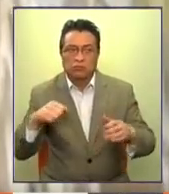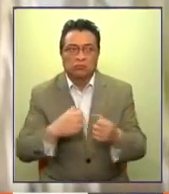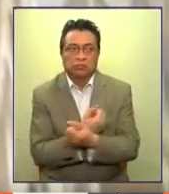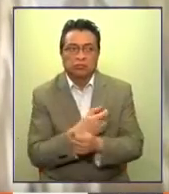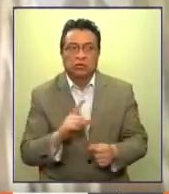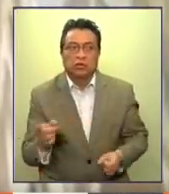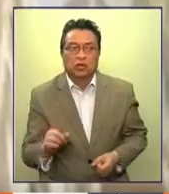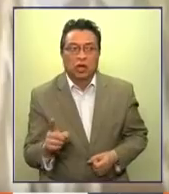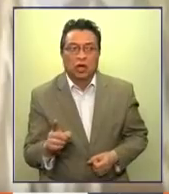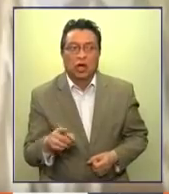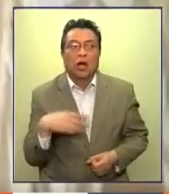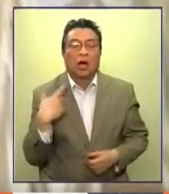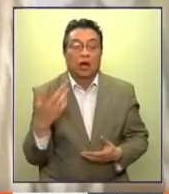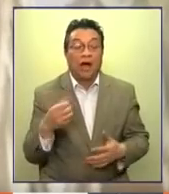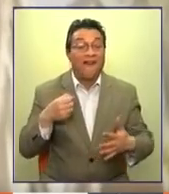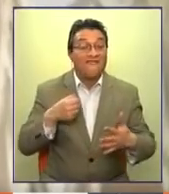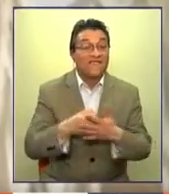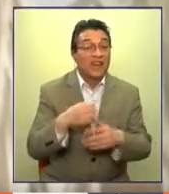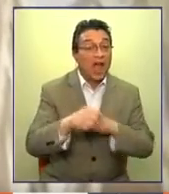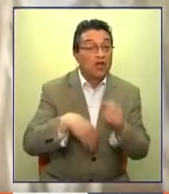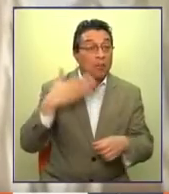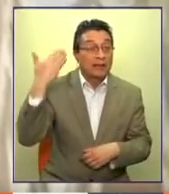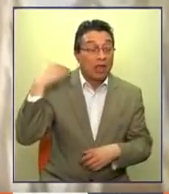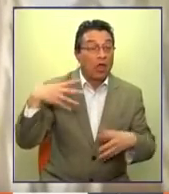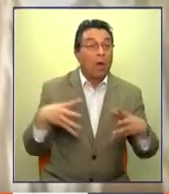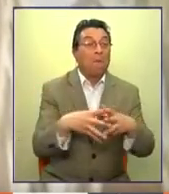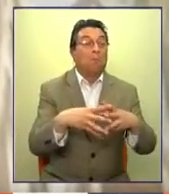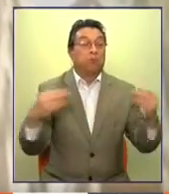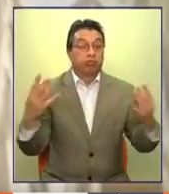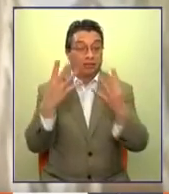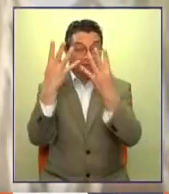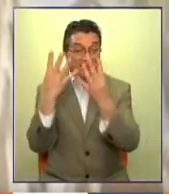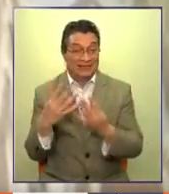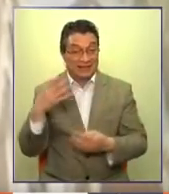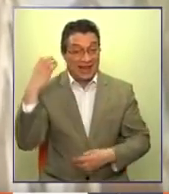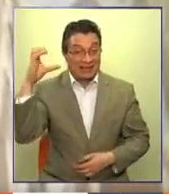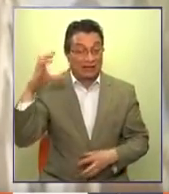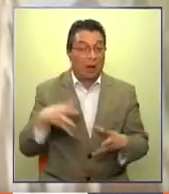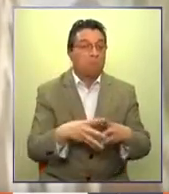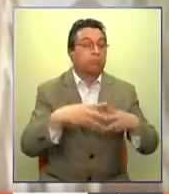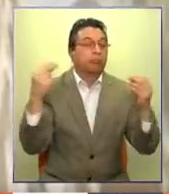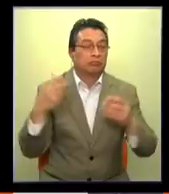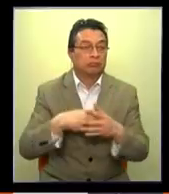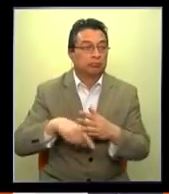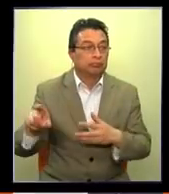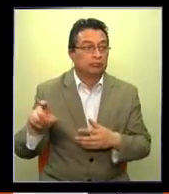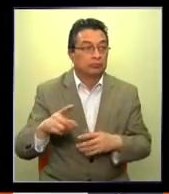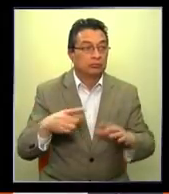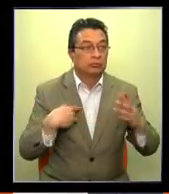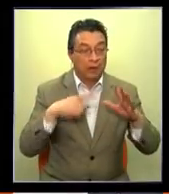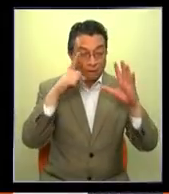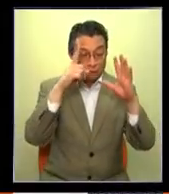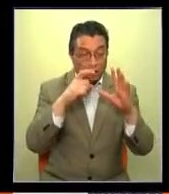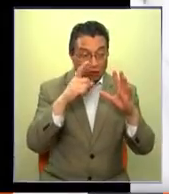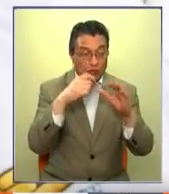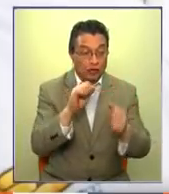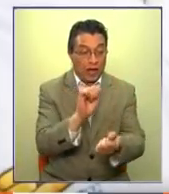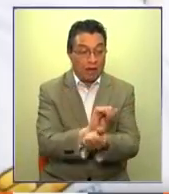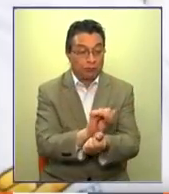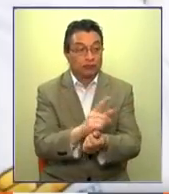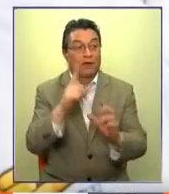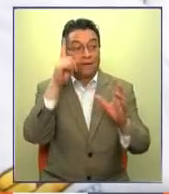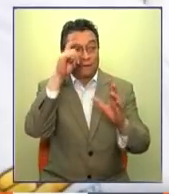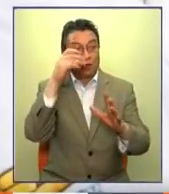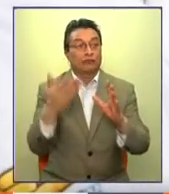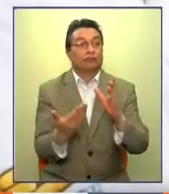fiscal, es que a finales del año pasado se fugó de la cárcel de La Serena. Le sacó una foto a sus esposas, subió una foto en la